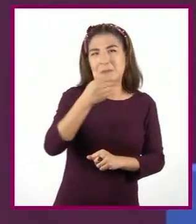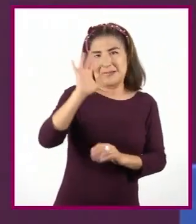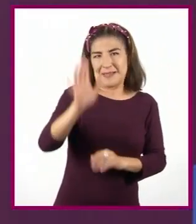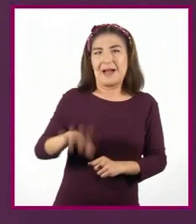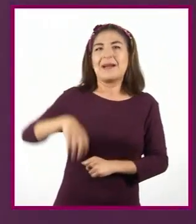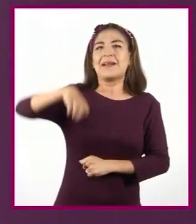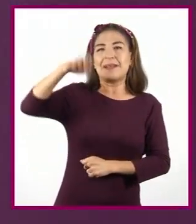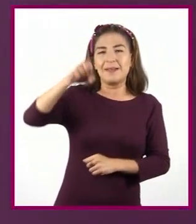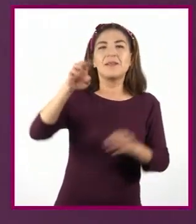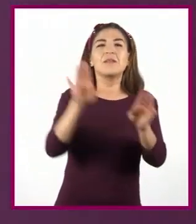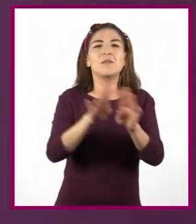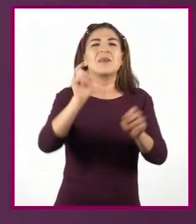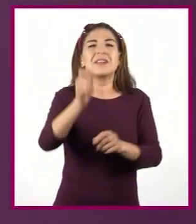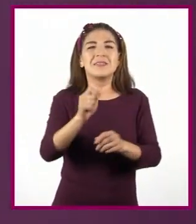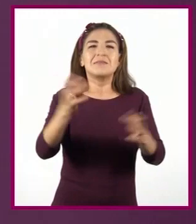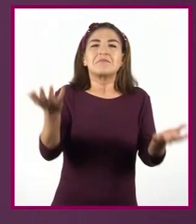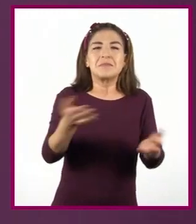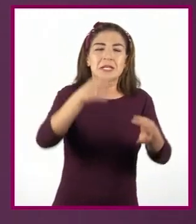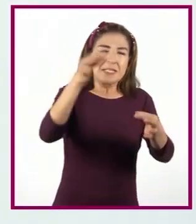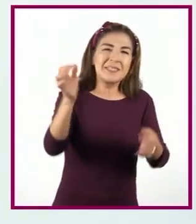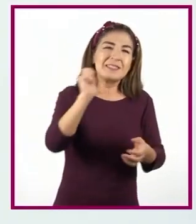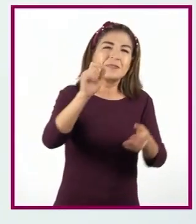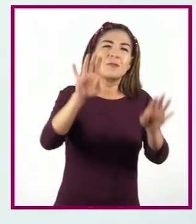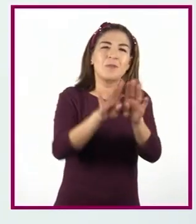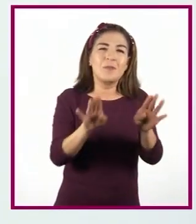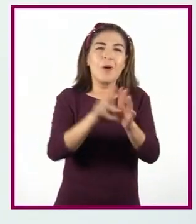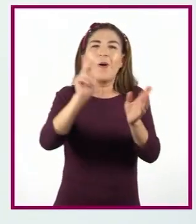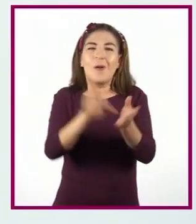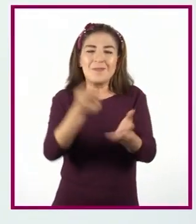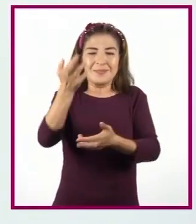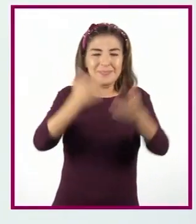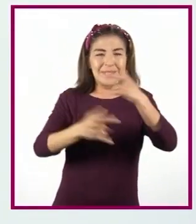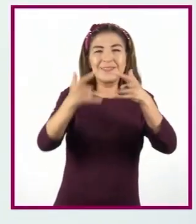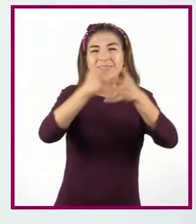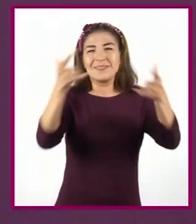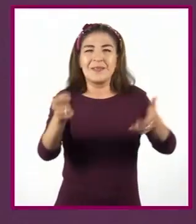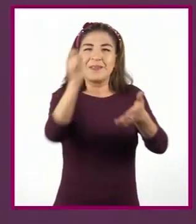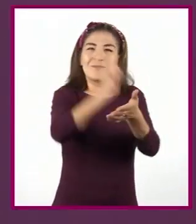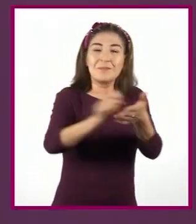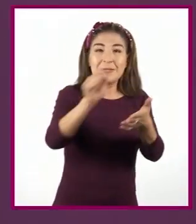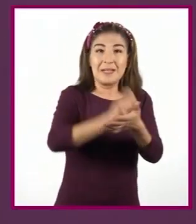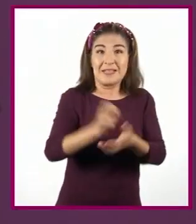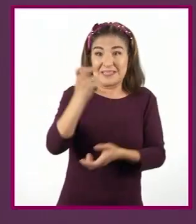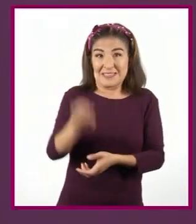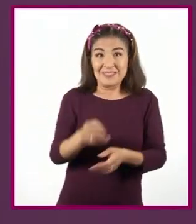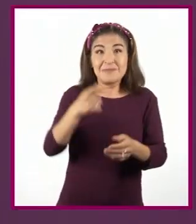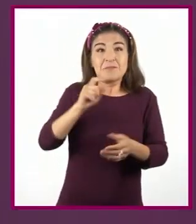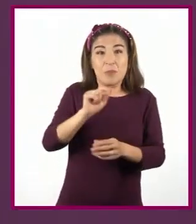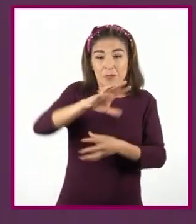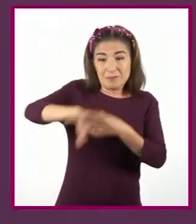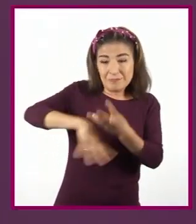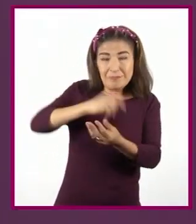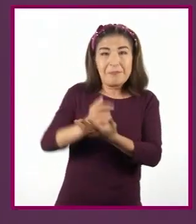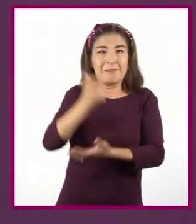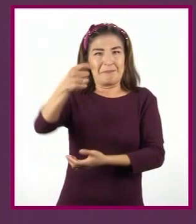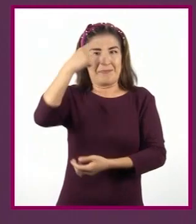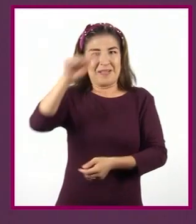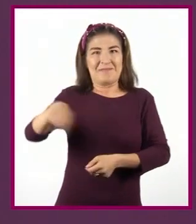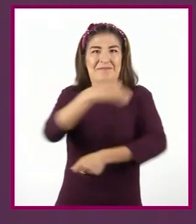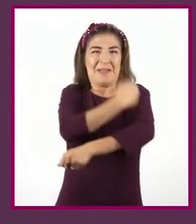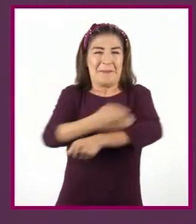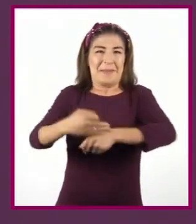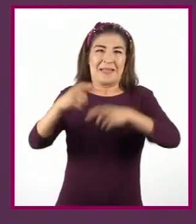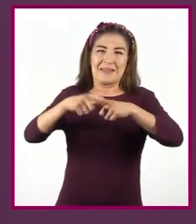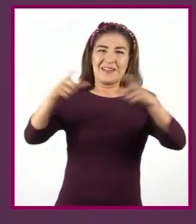que se dedica como a remendar historias. Y con eso sostiene a ese familión que tiene. Cuando escuché todo eso, hasta